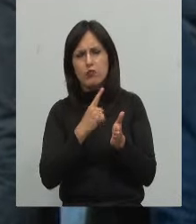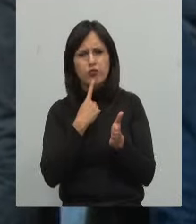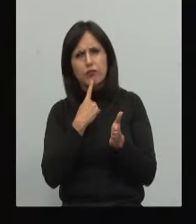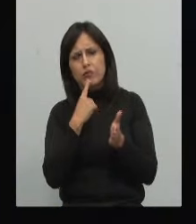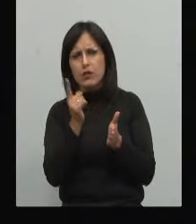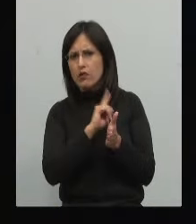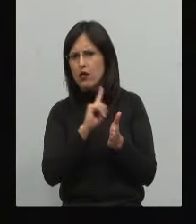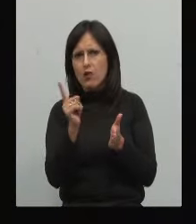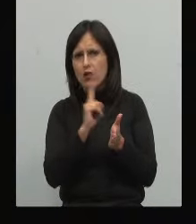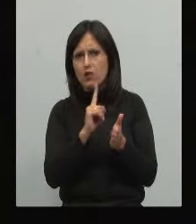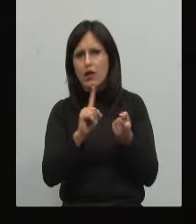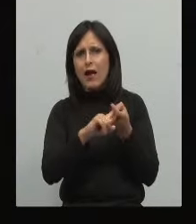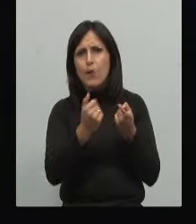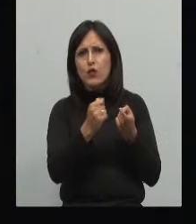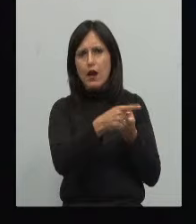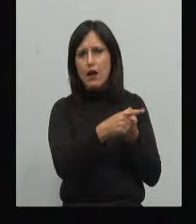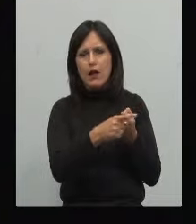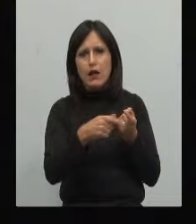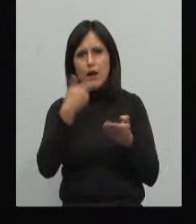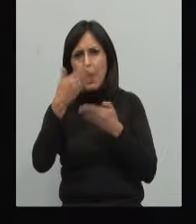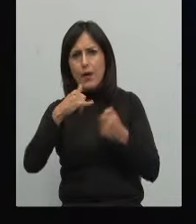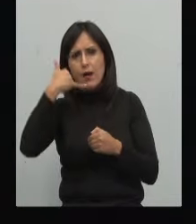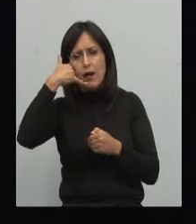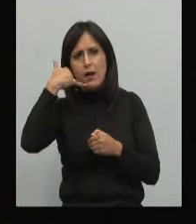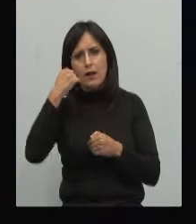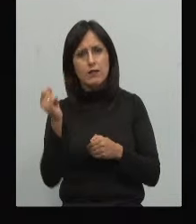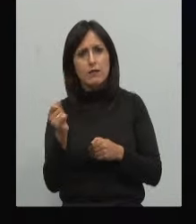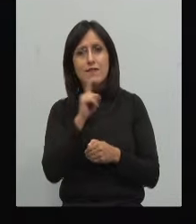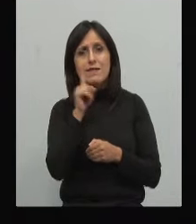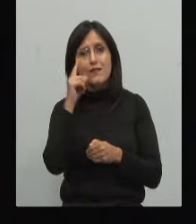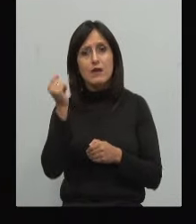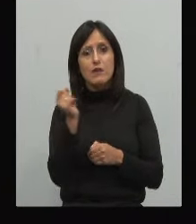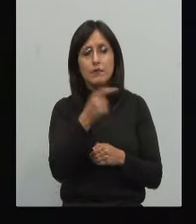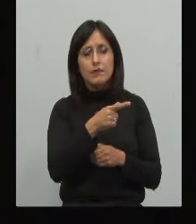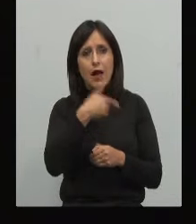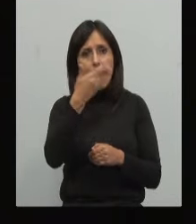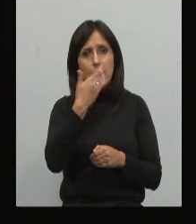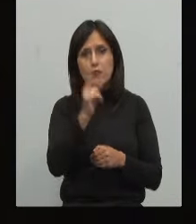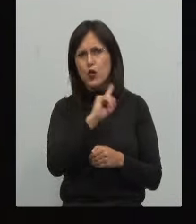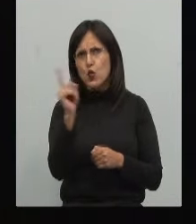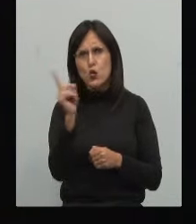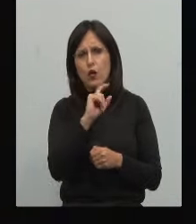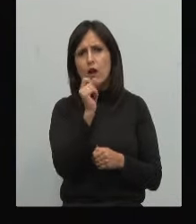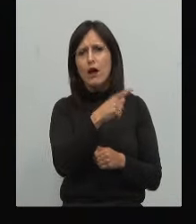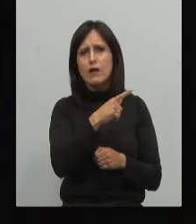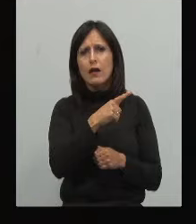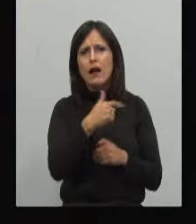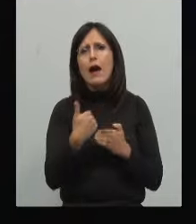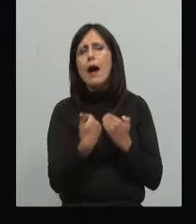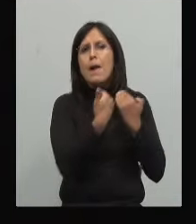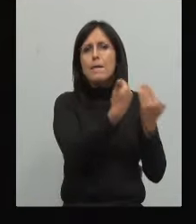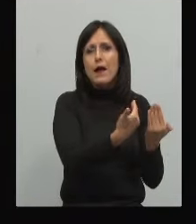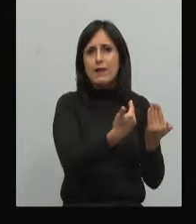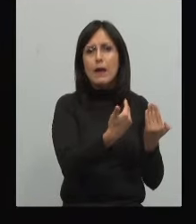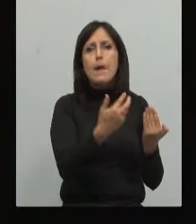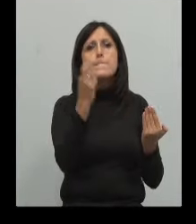todavía porque, bueno, ella se mantuvo toda la noche. Ella también lo buscaba con su papá, porque lo buscamos